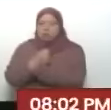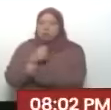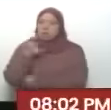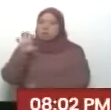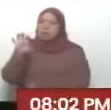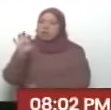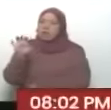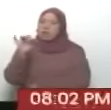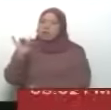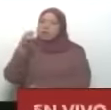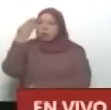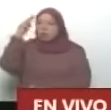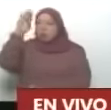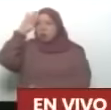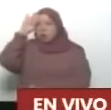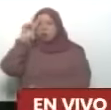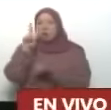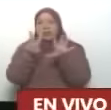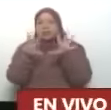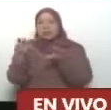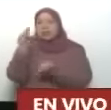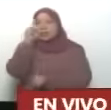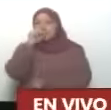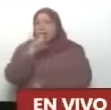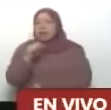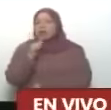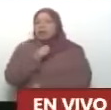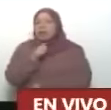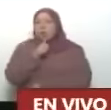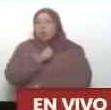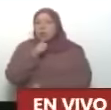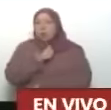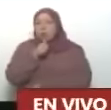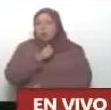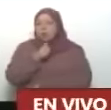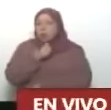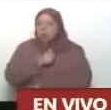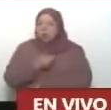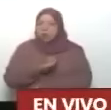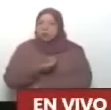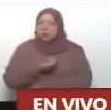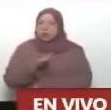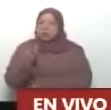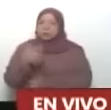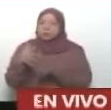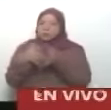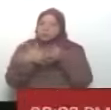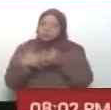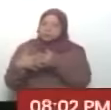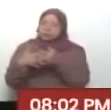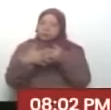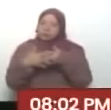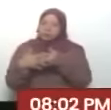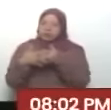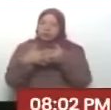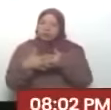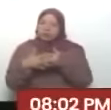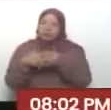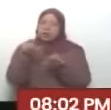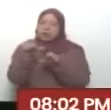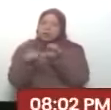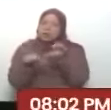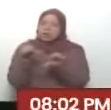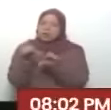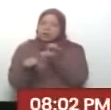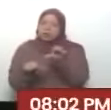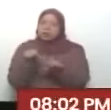capacidad de resistencia, casi 70 años. Es inaudito, de verdad, que los Estados Unidos de Norteamérica, en el siglo XXI,